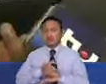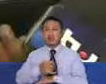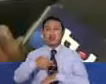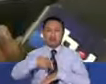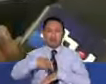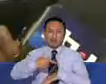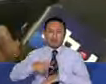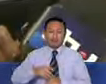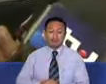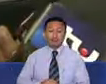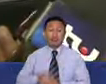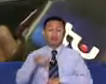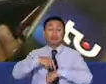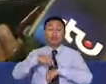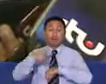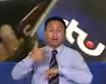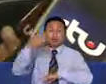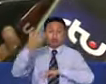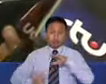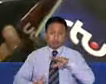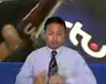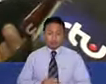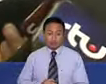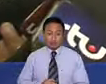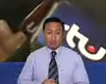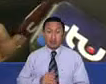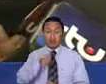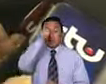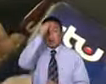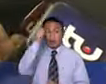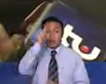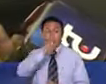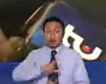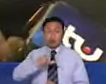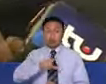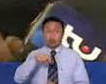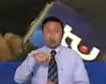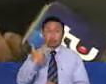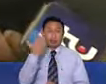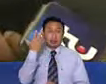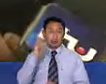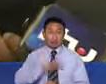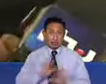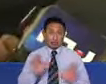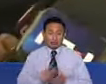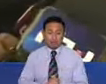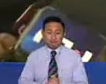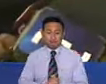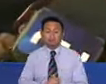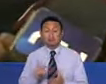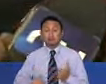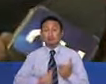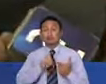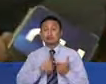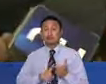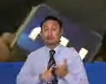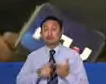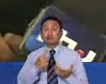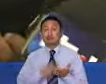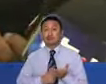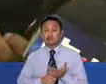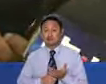pues el plazo se cumplía entre domingo y lunes, los tres días. Y que además debe considerarse una